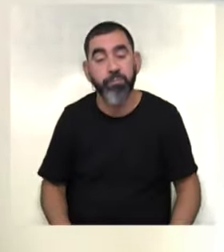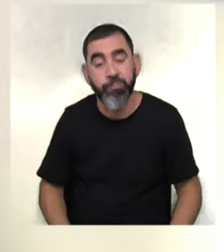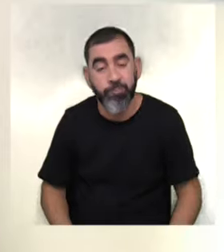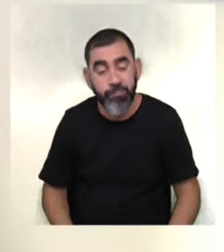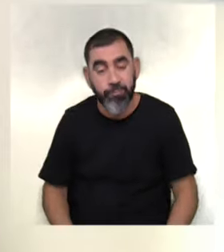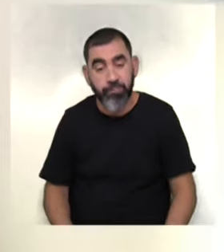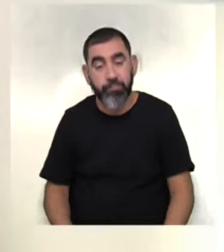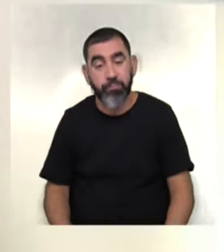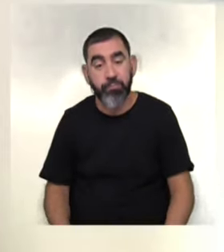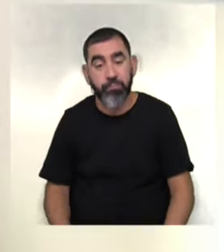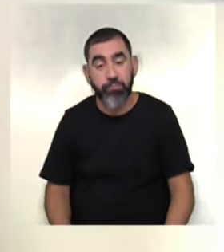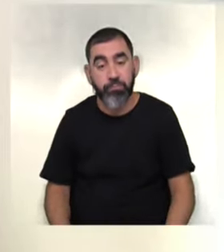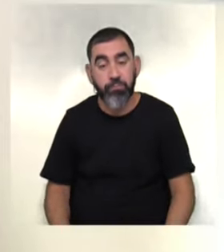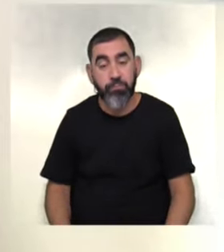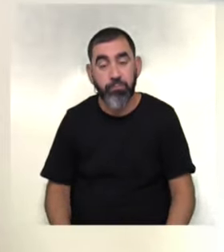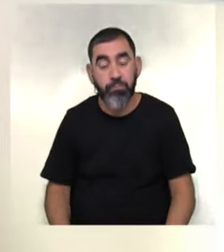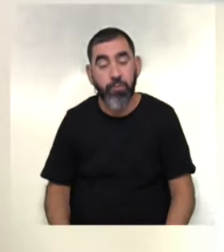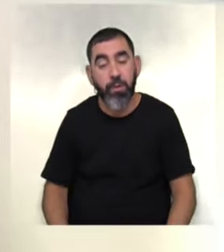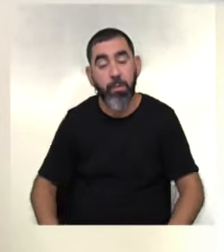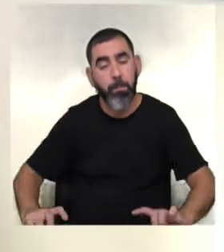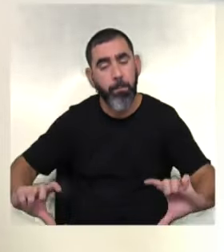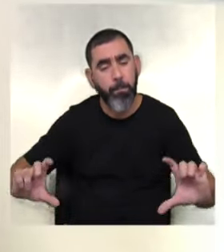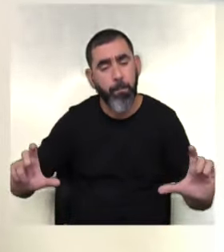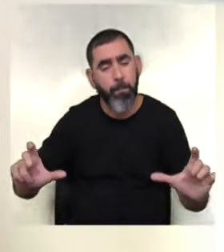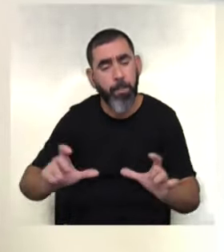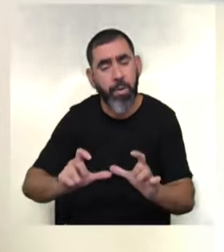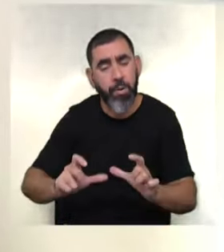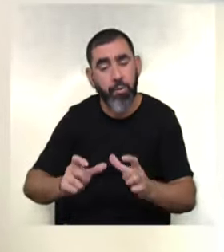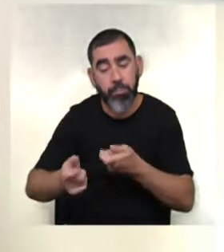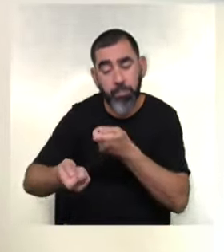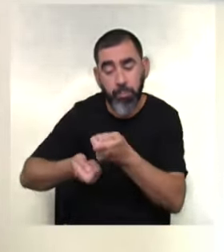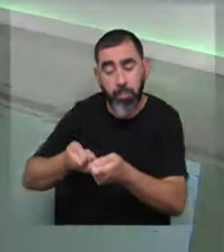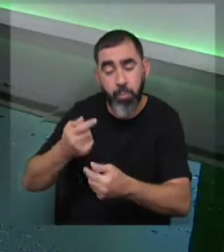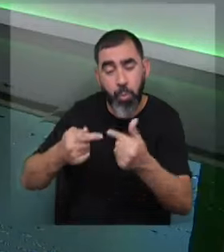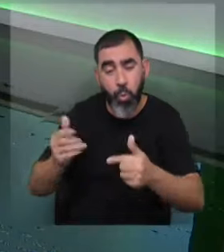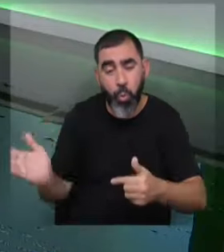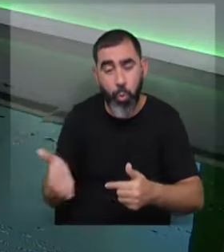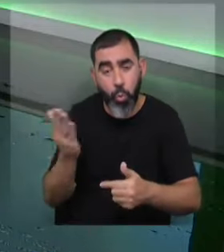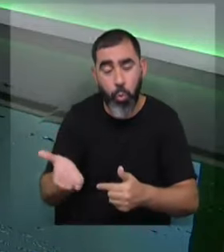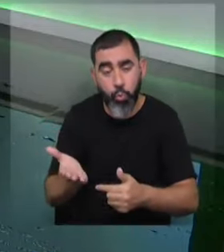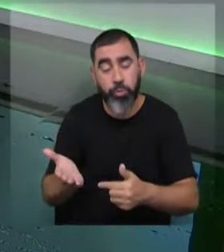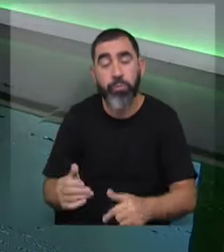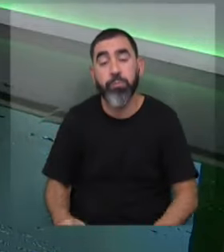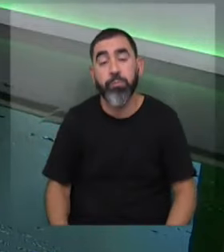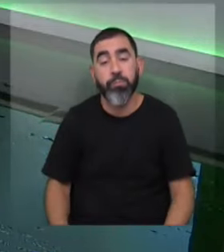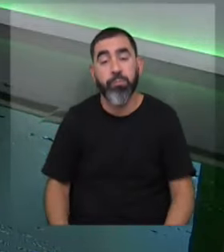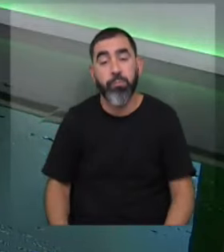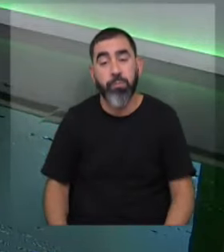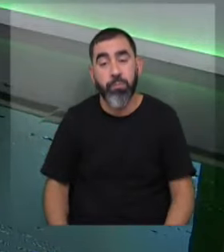como humanidad, reducir las aplicaciones de productos sintéticos, da todas las